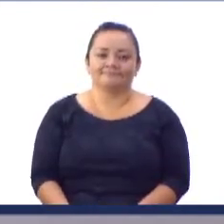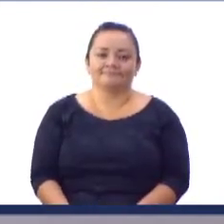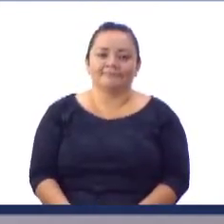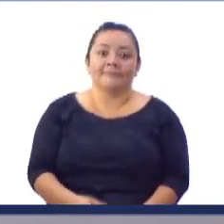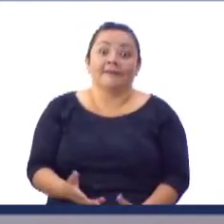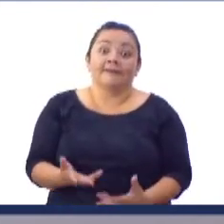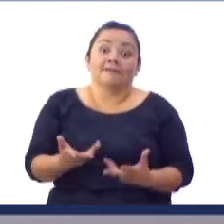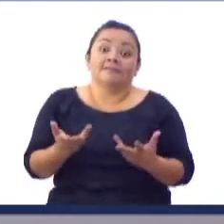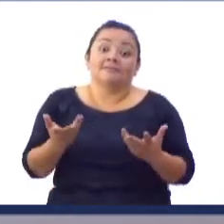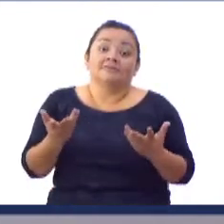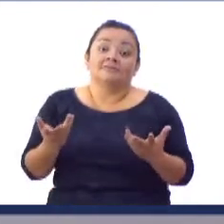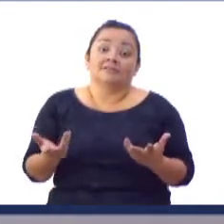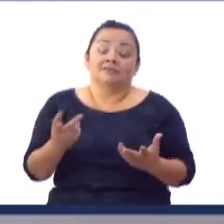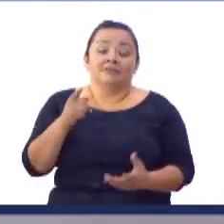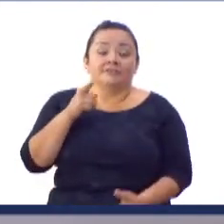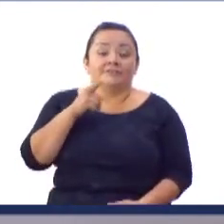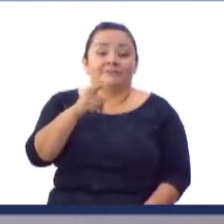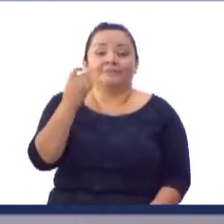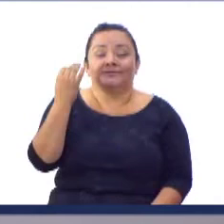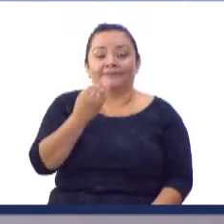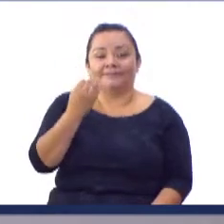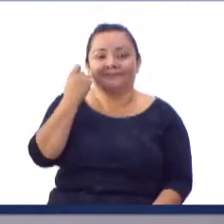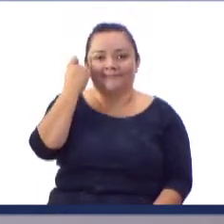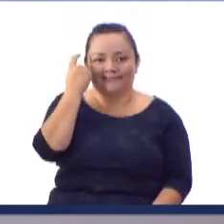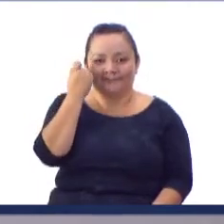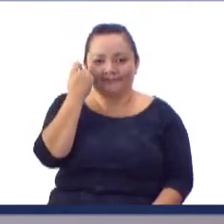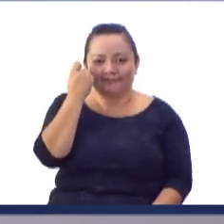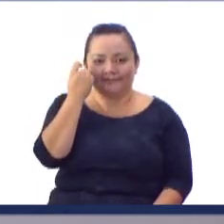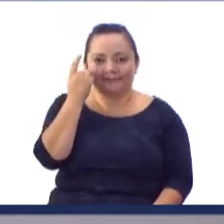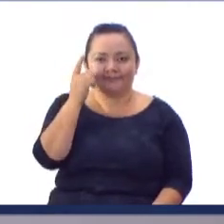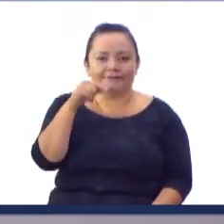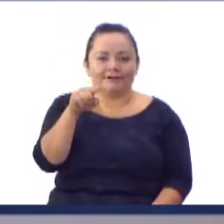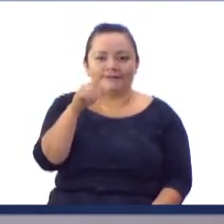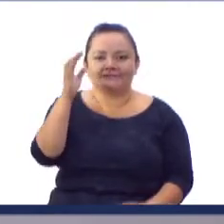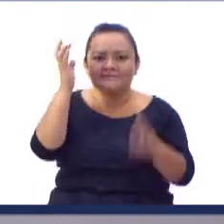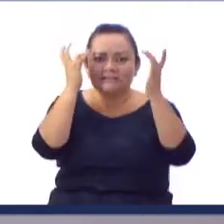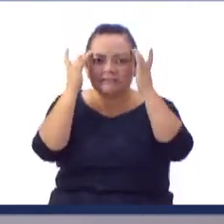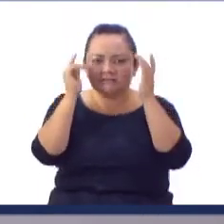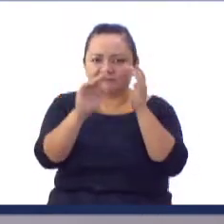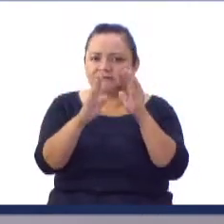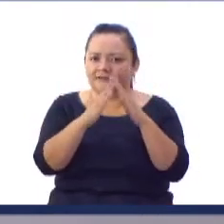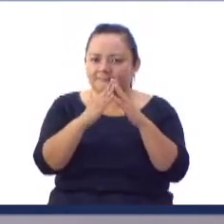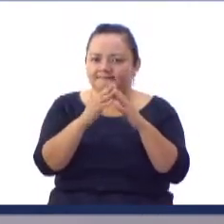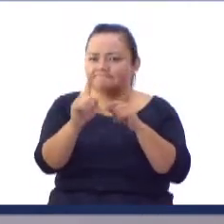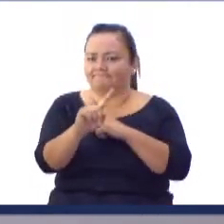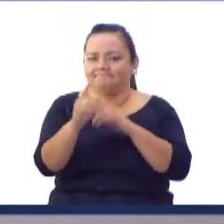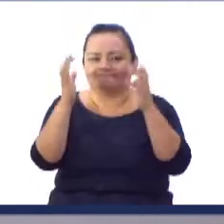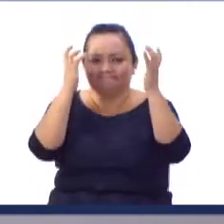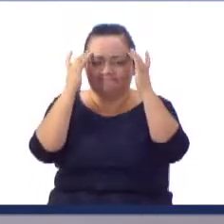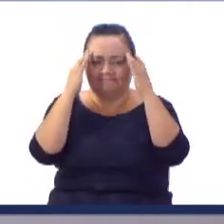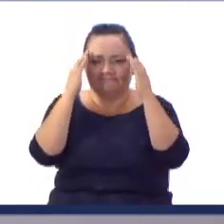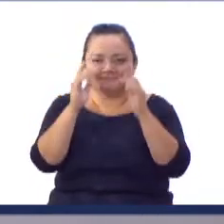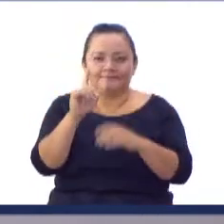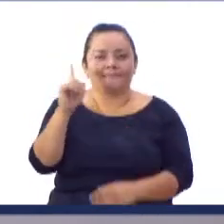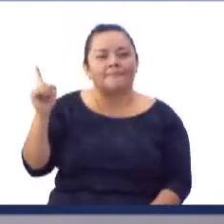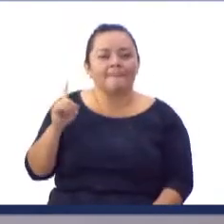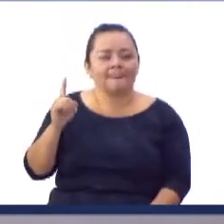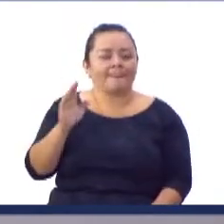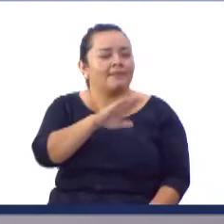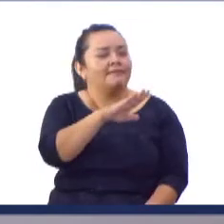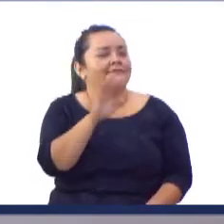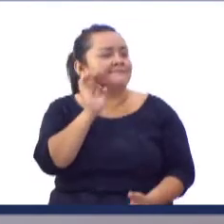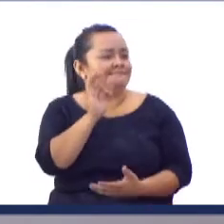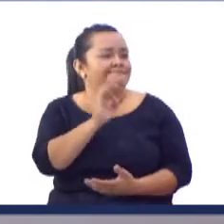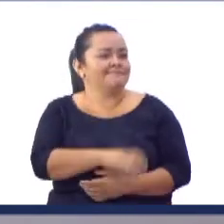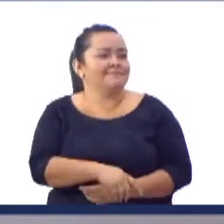porque si una de las cosas que usted tienen que entender y para aquellos que tal vez está en la playa no se preocupe alguien me dijo por ahí promoviendo el